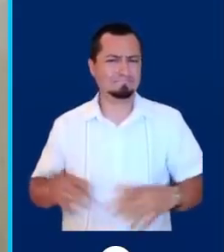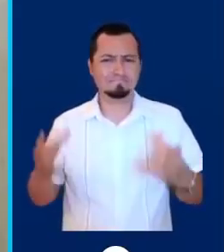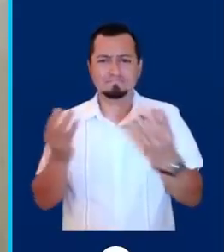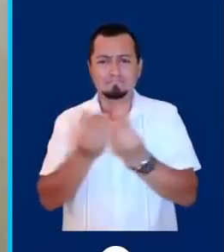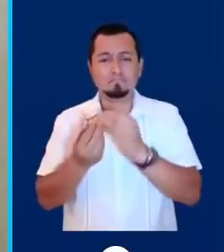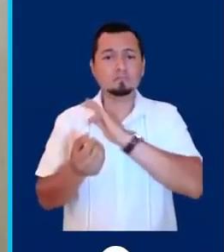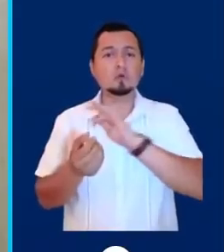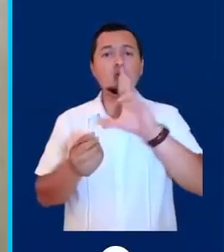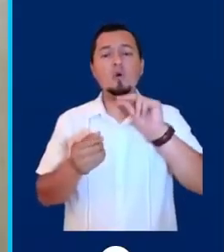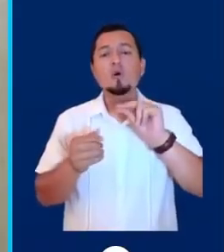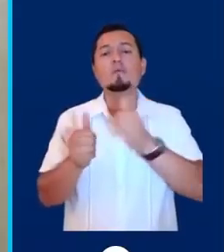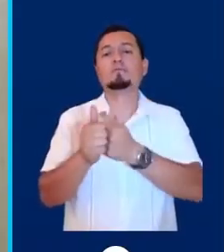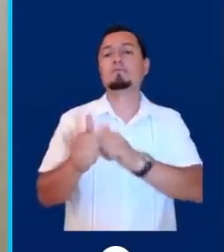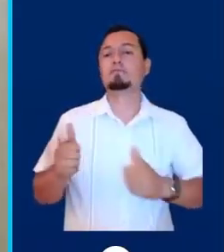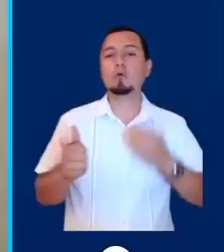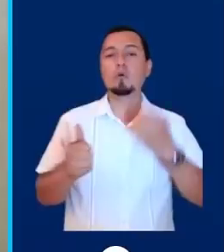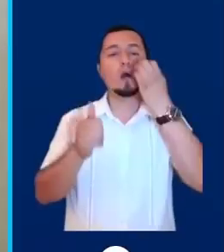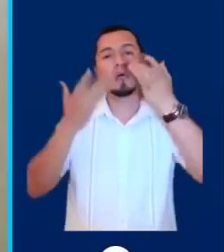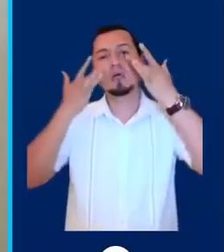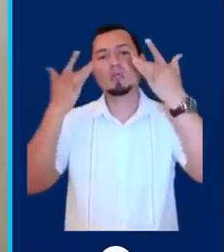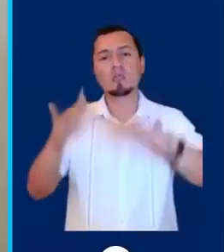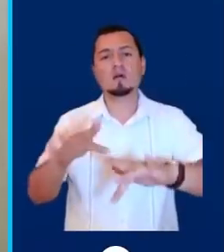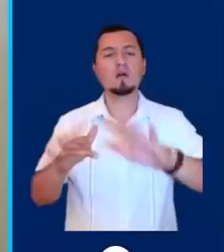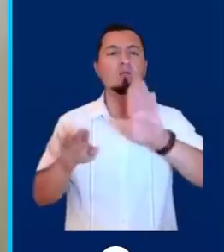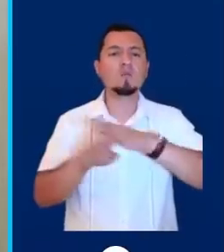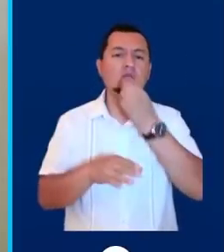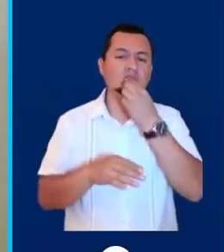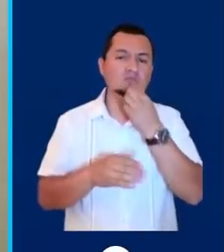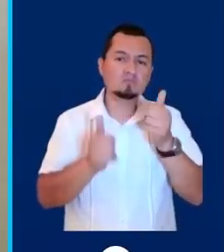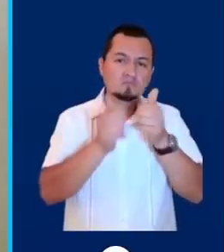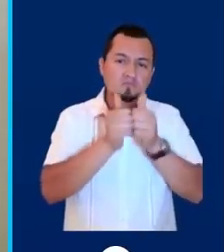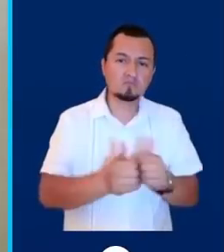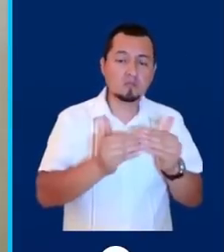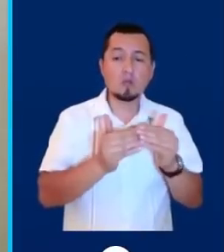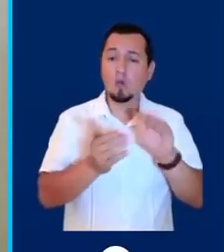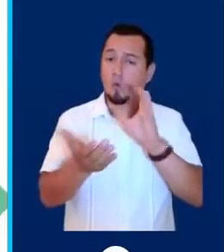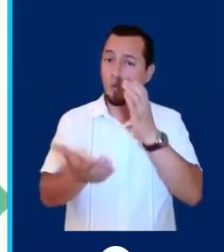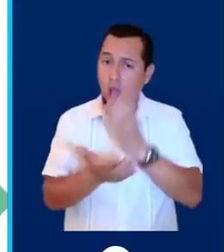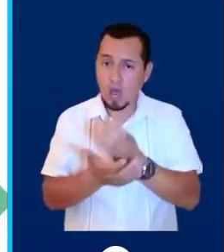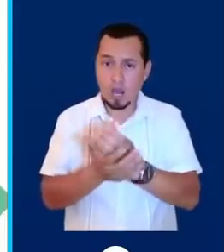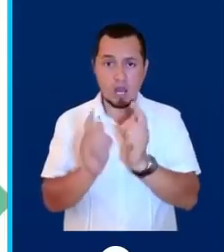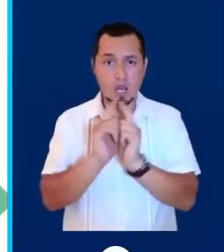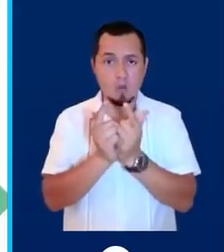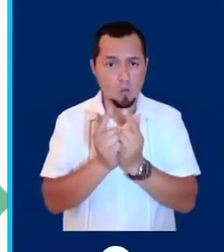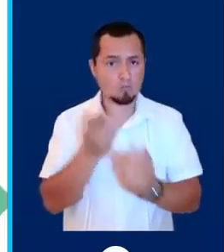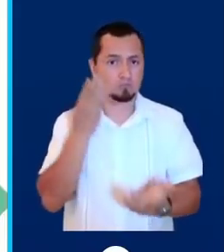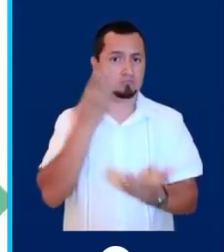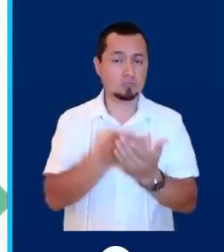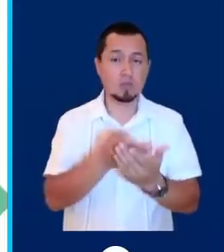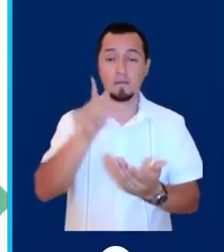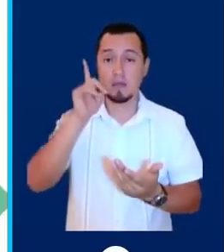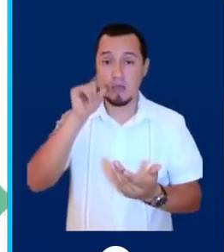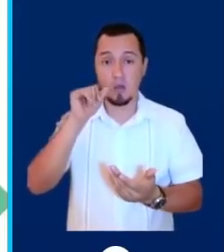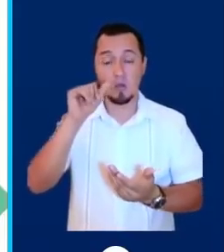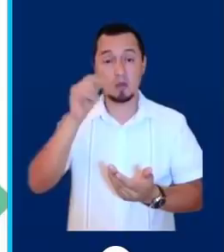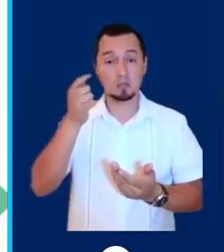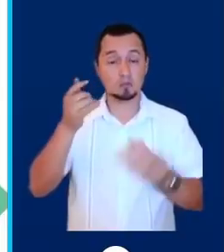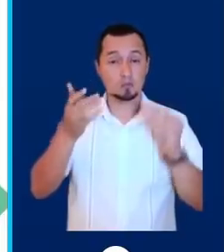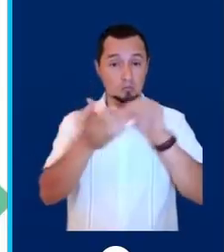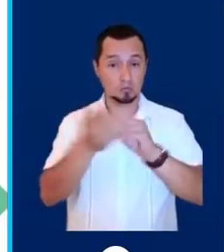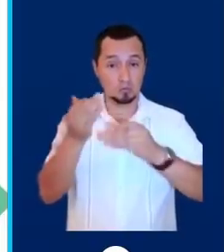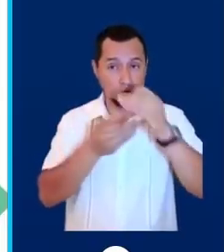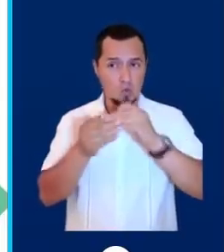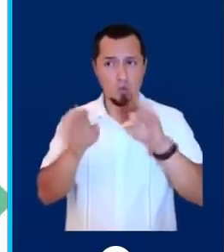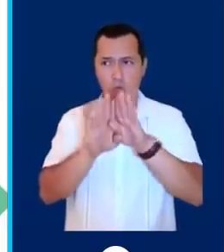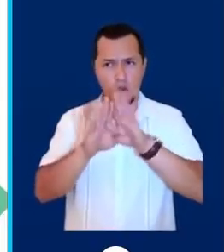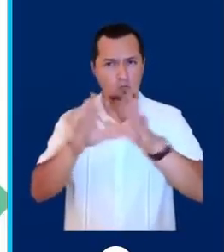para evitar el rezago y la deserción escolar. Se entregarán los libros de texto, lo que decía el gobernador. Mañana, el jueves, se anunciará todo